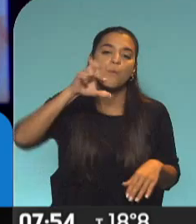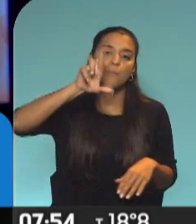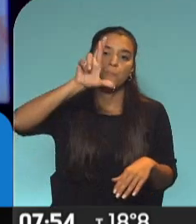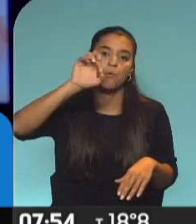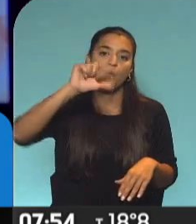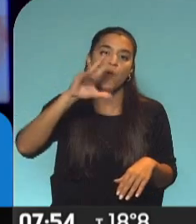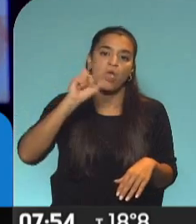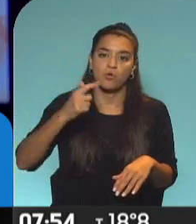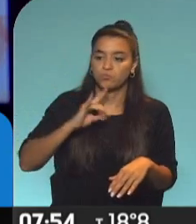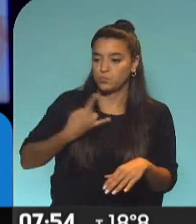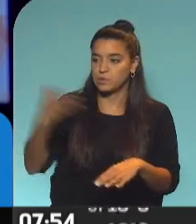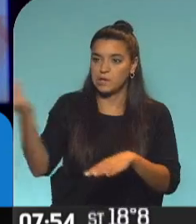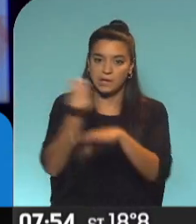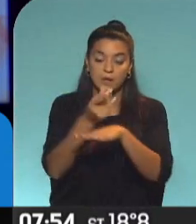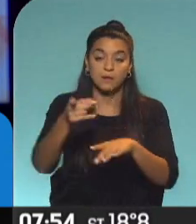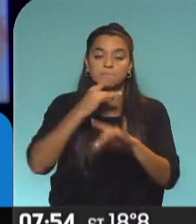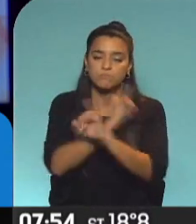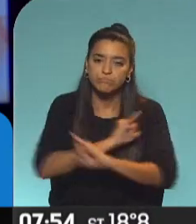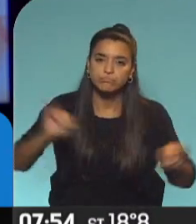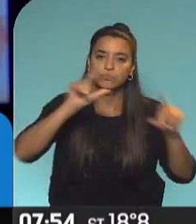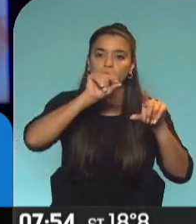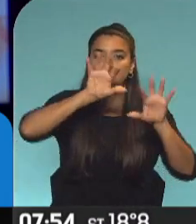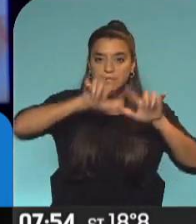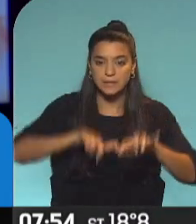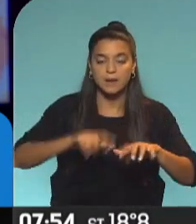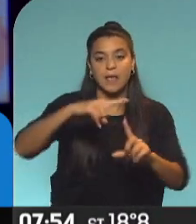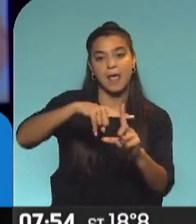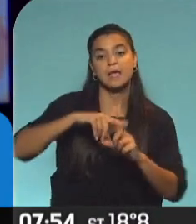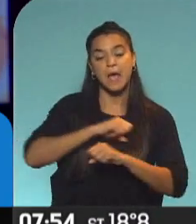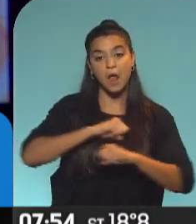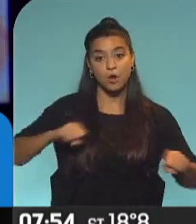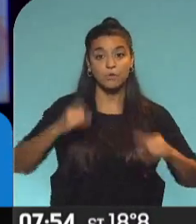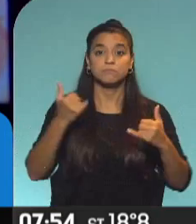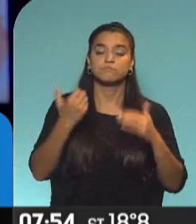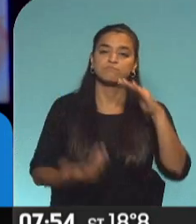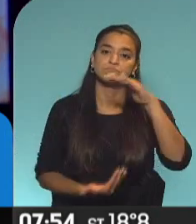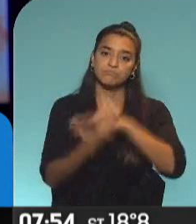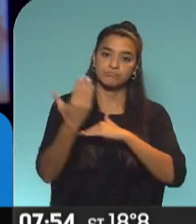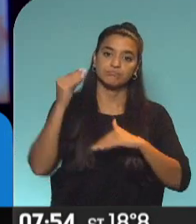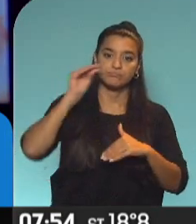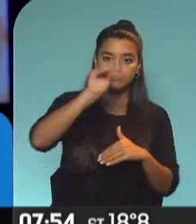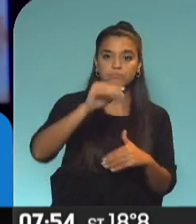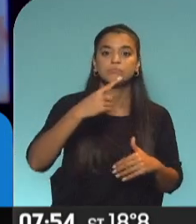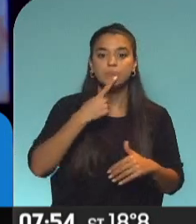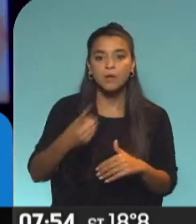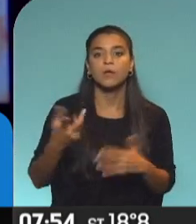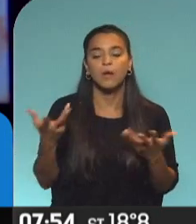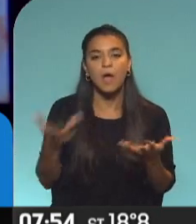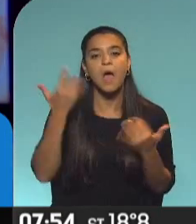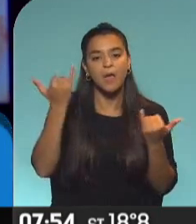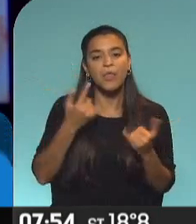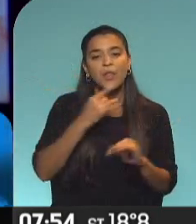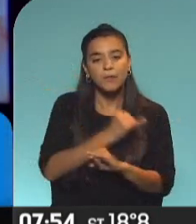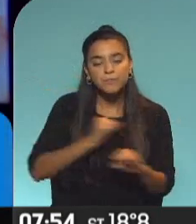propio publicó a través de su cuenta de 'twitter' elisa carrió una publicación valga la redundancia en donde precisamente hace